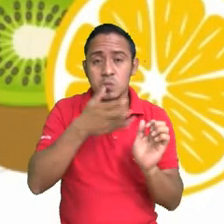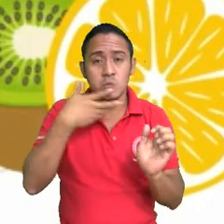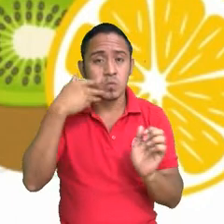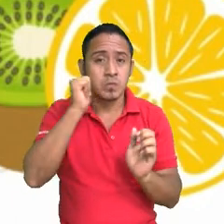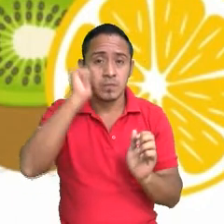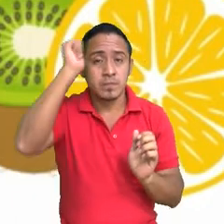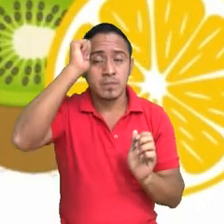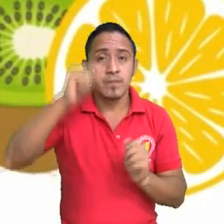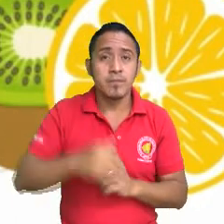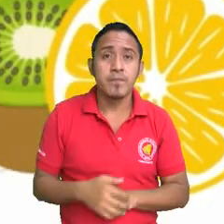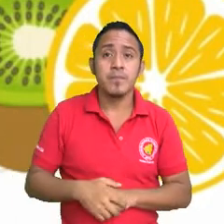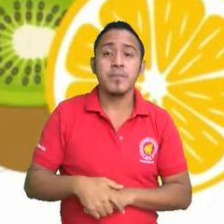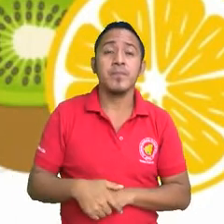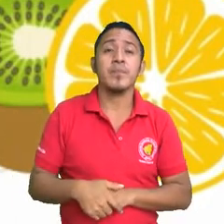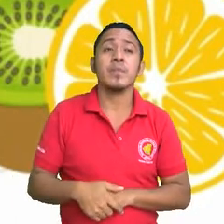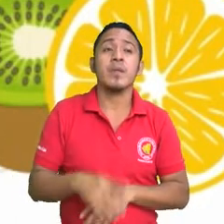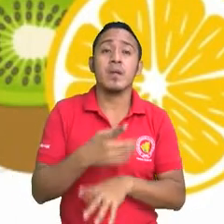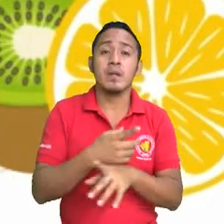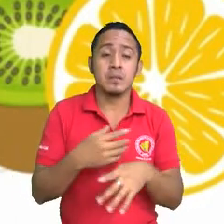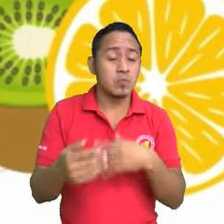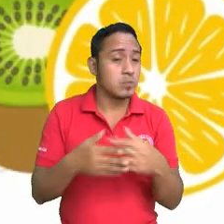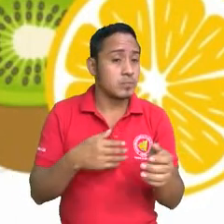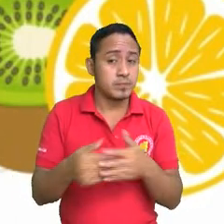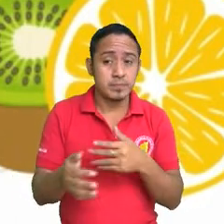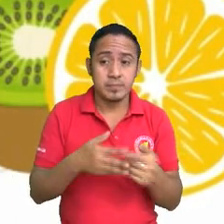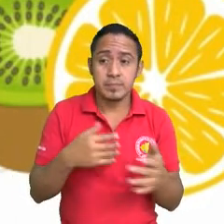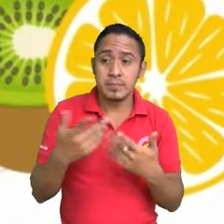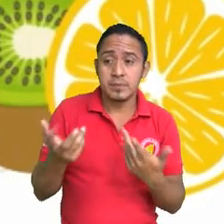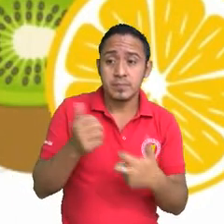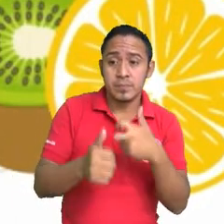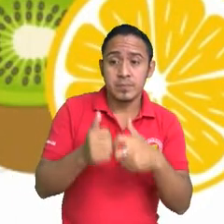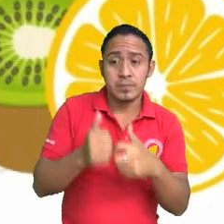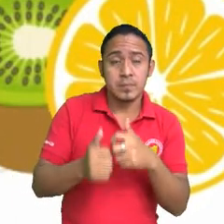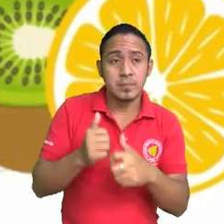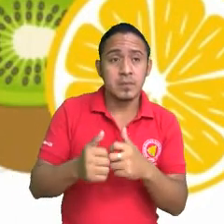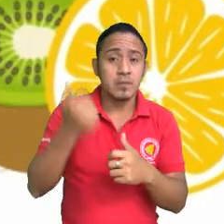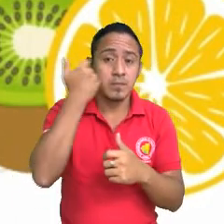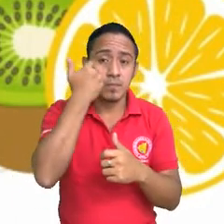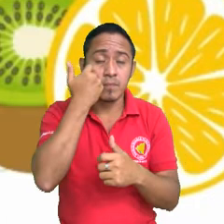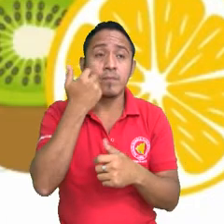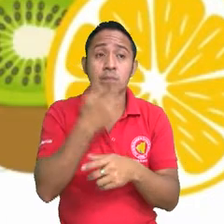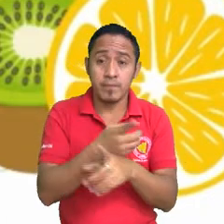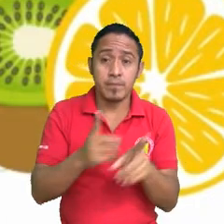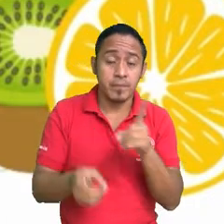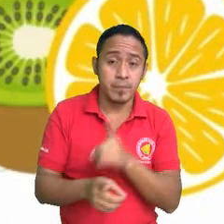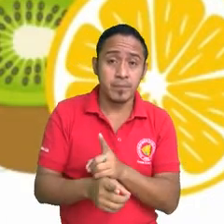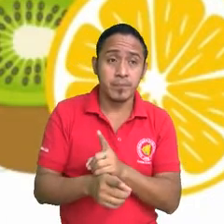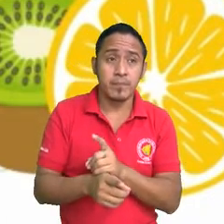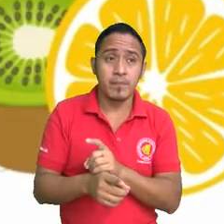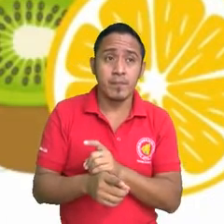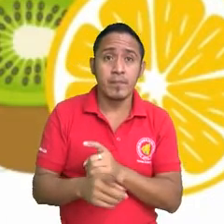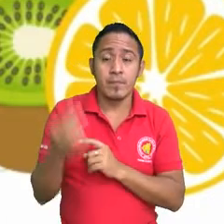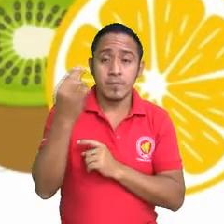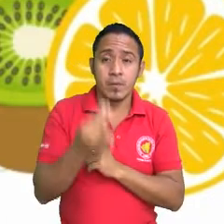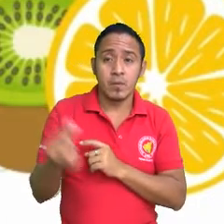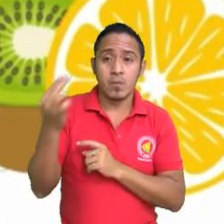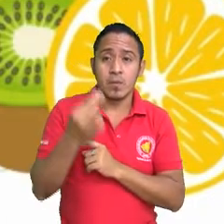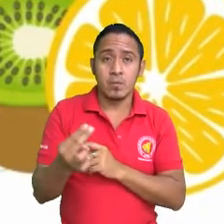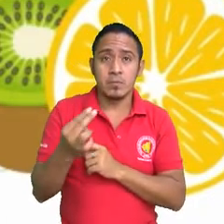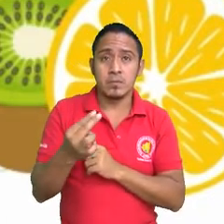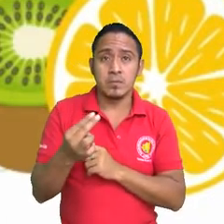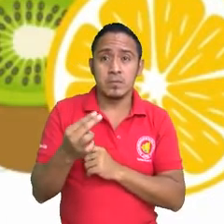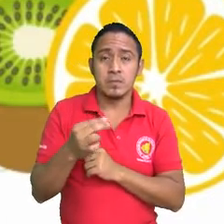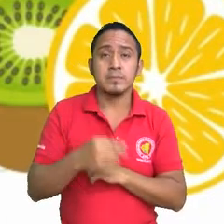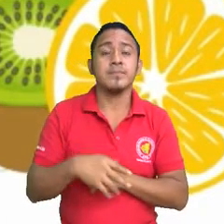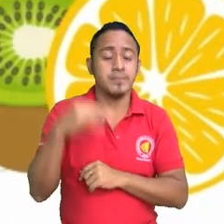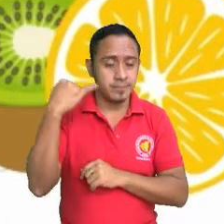adultos y personas adultas mayores, independientemente de que no padezcamos de ninguna enfermedad en la visión, debemos usar esos lentes